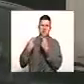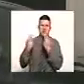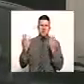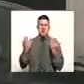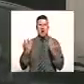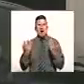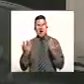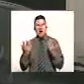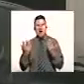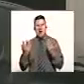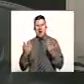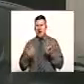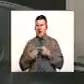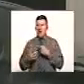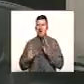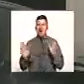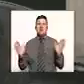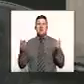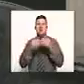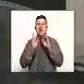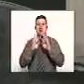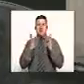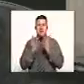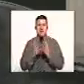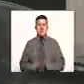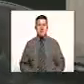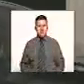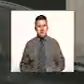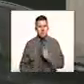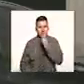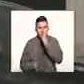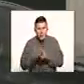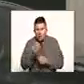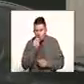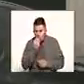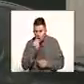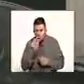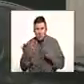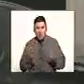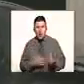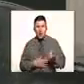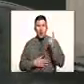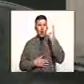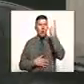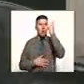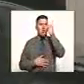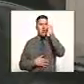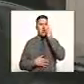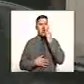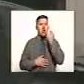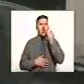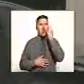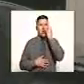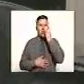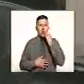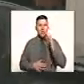prácticamente terminen por cerrar esta entidad. ¿Le van a poner impuestos a la comida mientras la clase política se sigue robando la